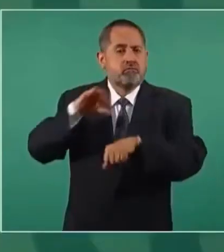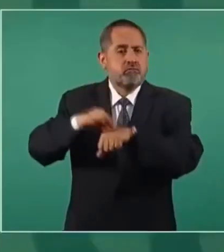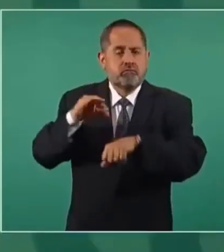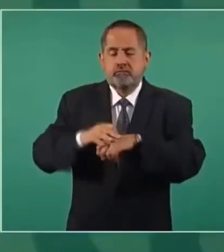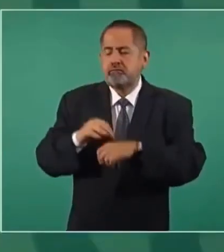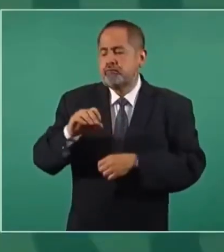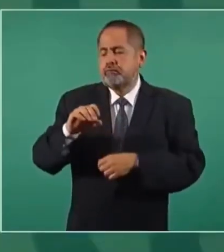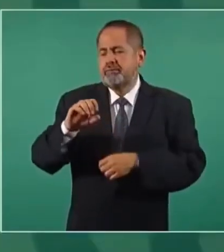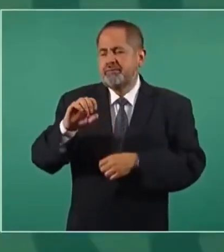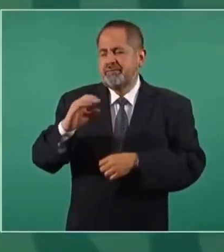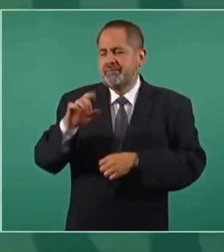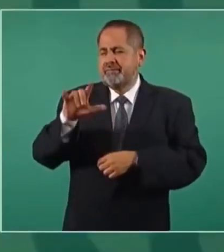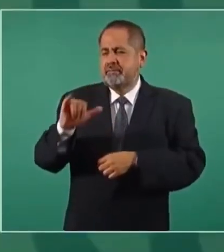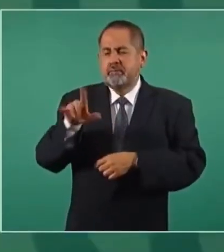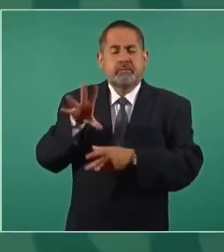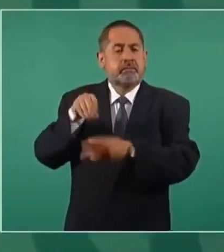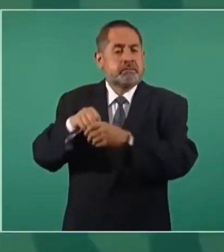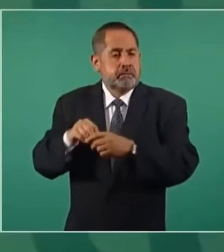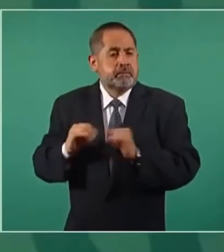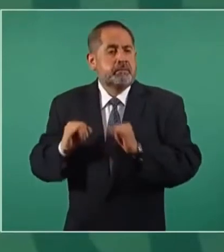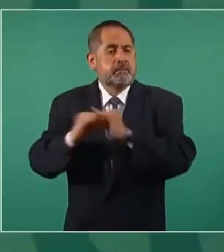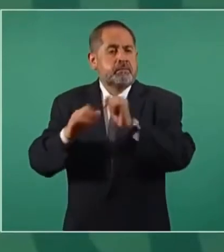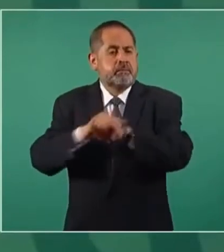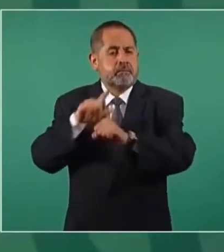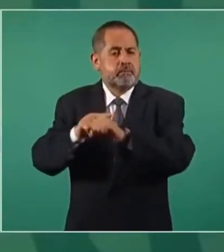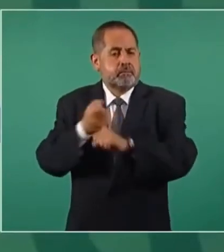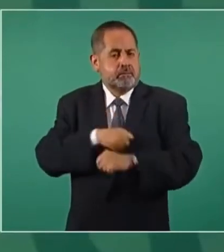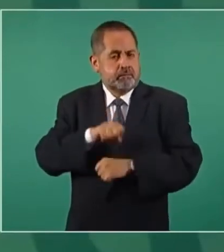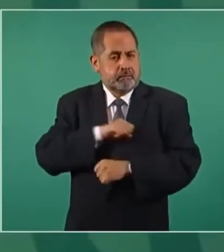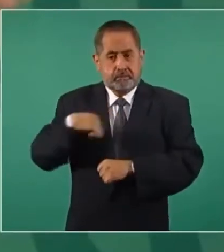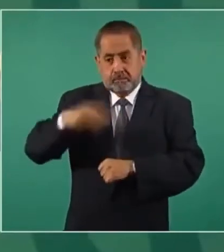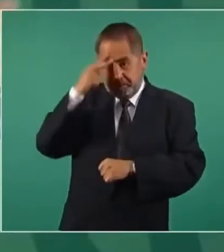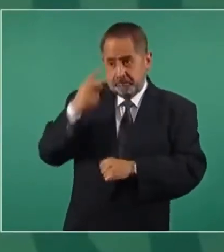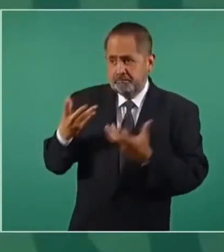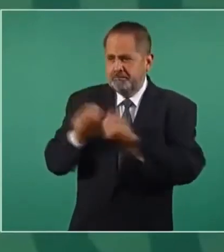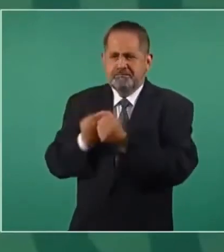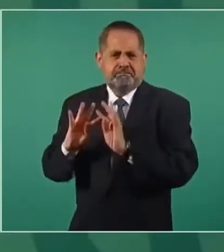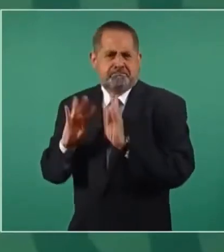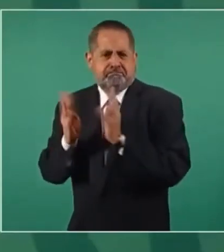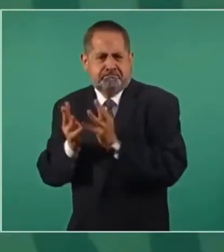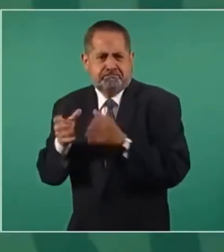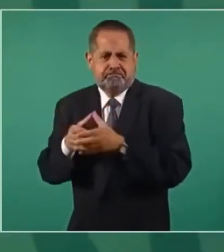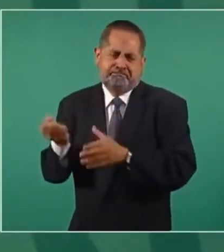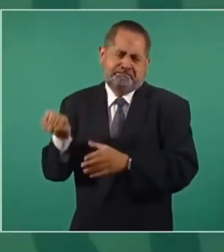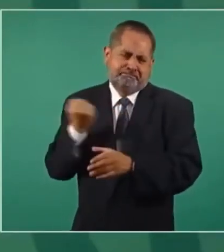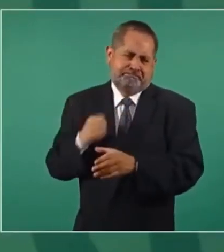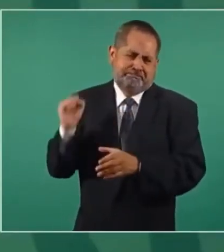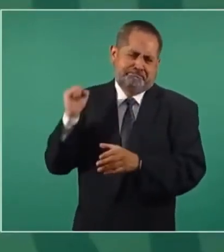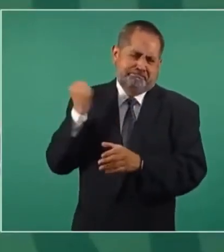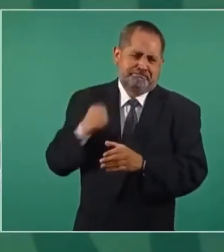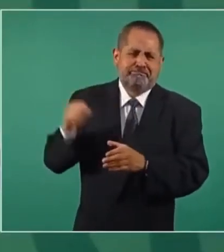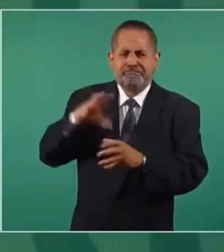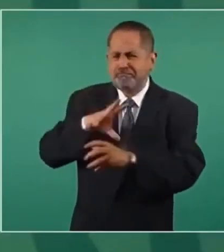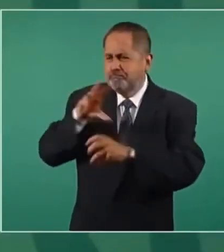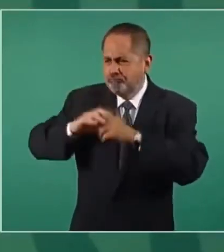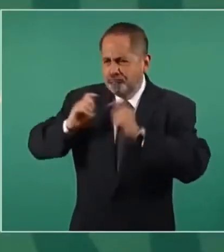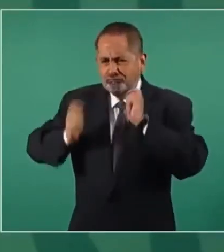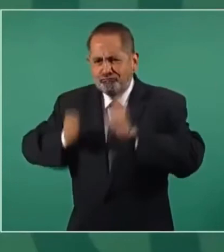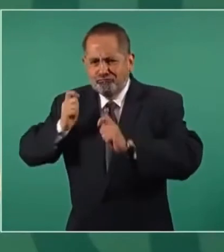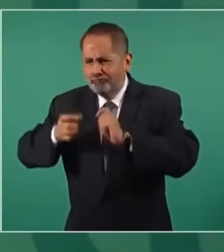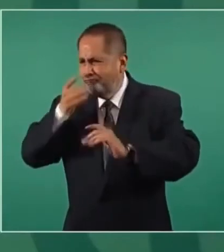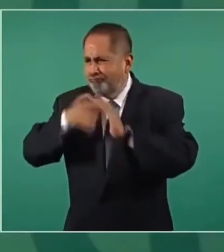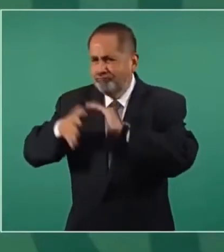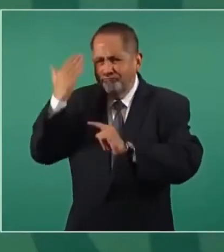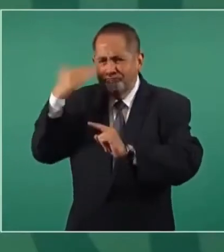en la materia y trabaja en el Instituto Nacional de Salud Pública de México, más otras 20 personas. Lo